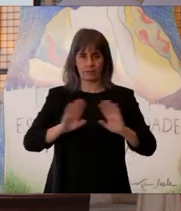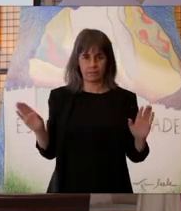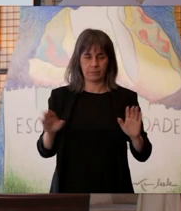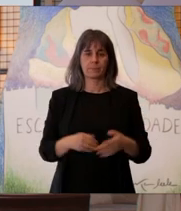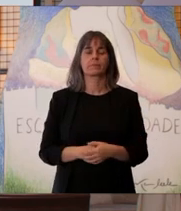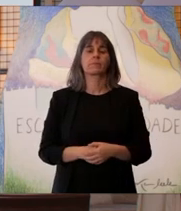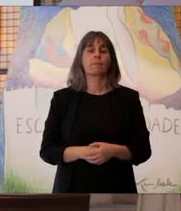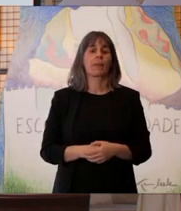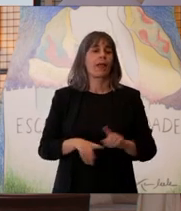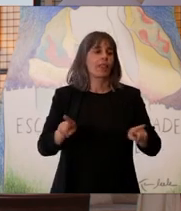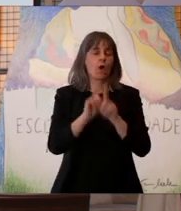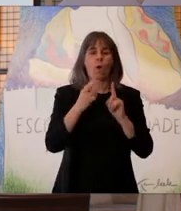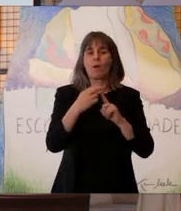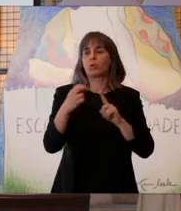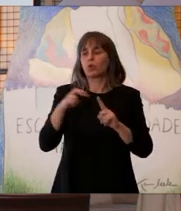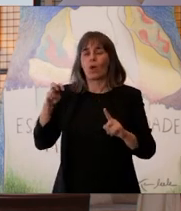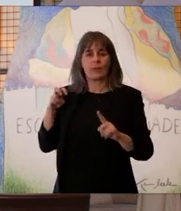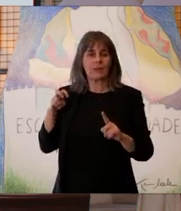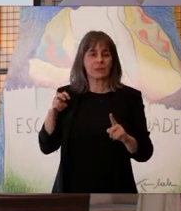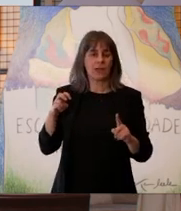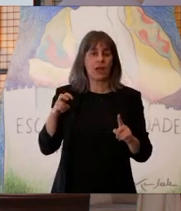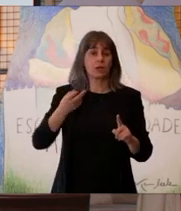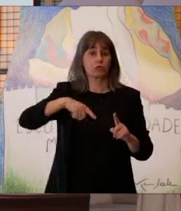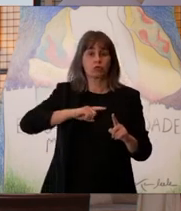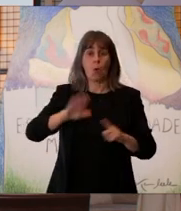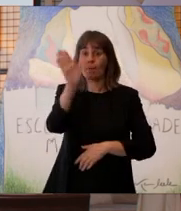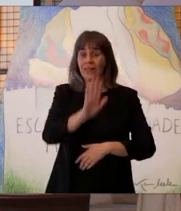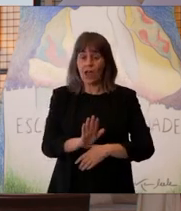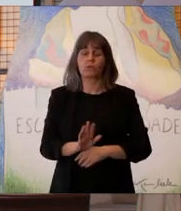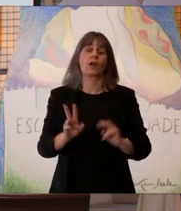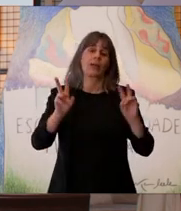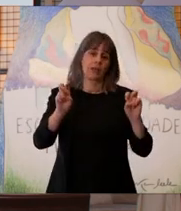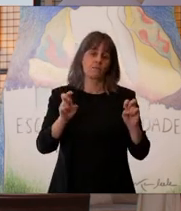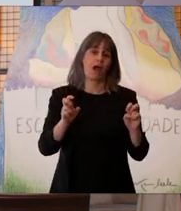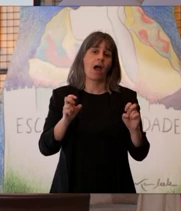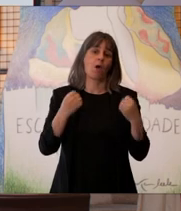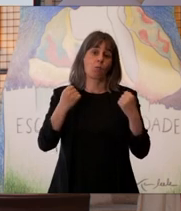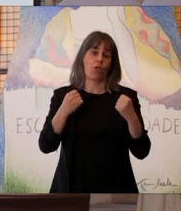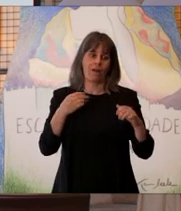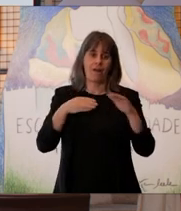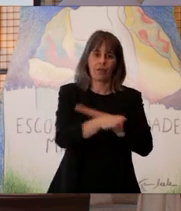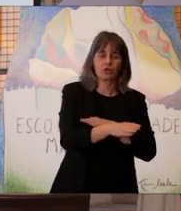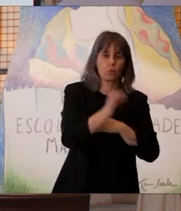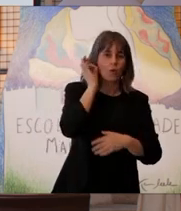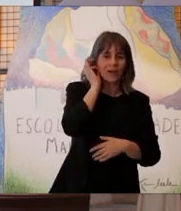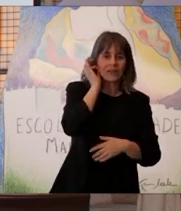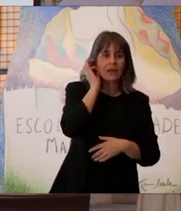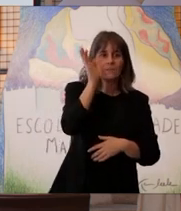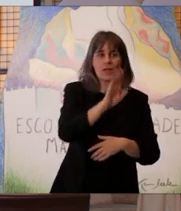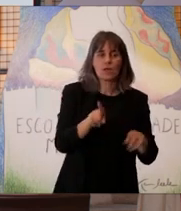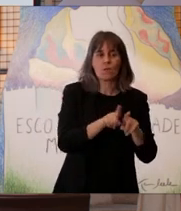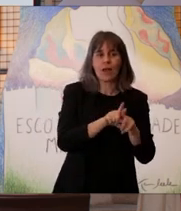vista las metáforas que utilizamos en relación con el acceso al poder por parte de las mujeres hacen siempre hincapié a su